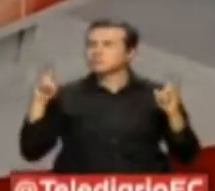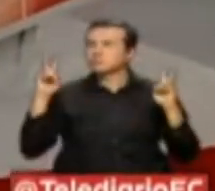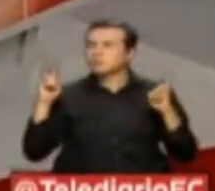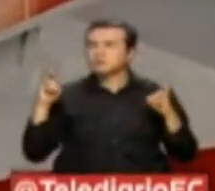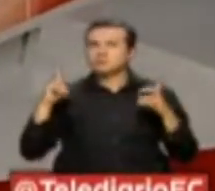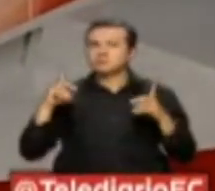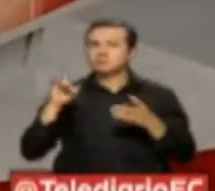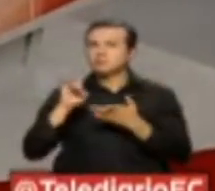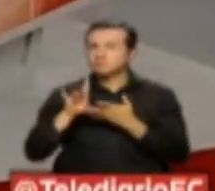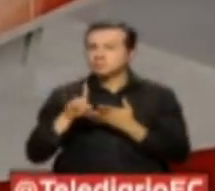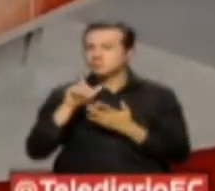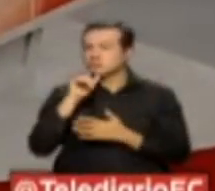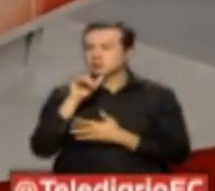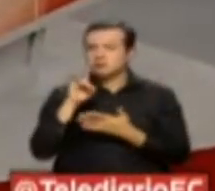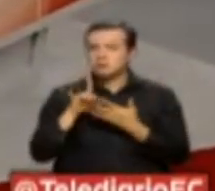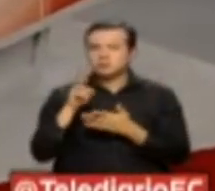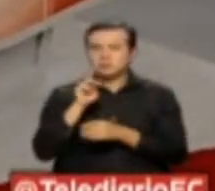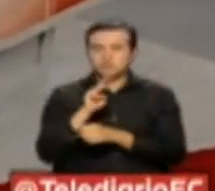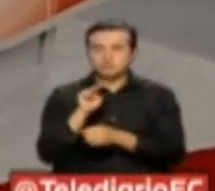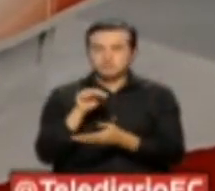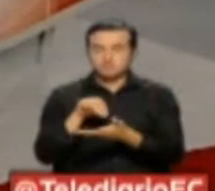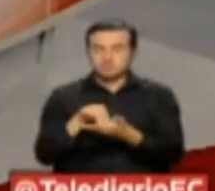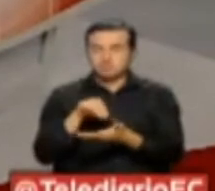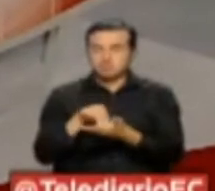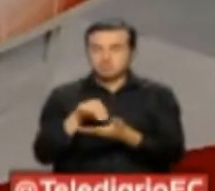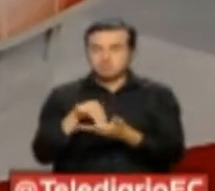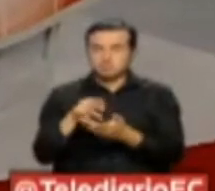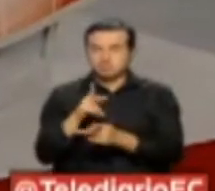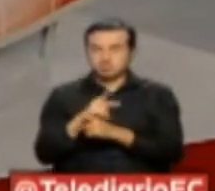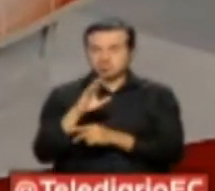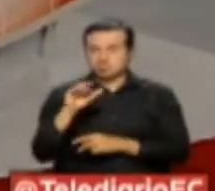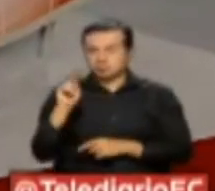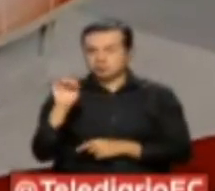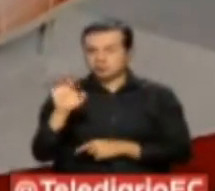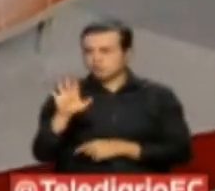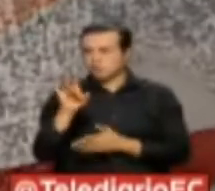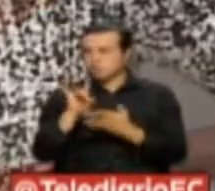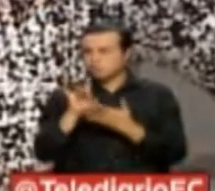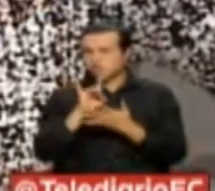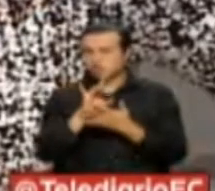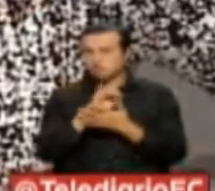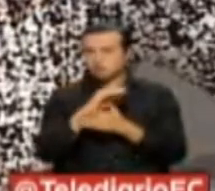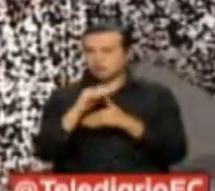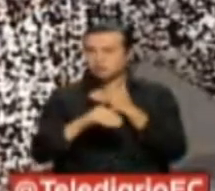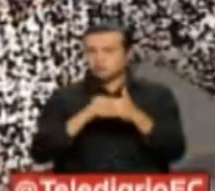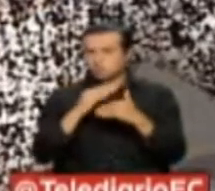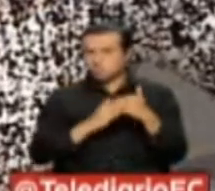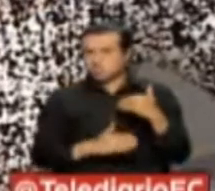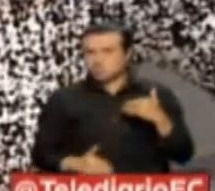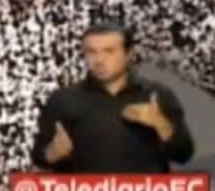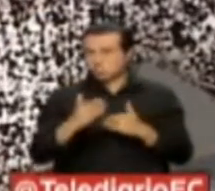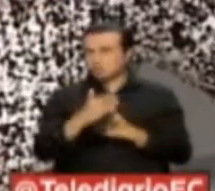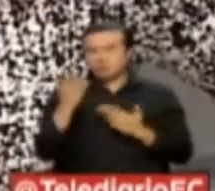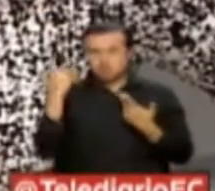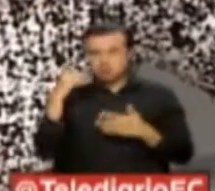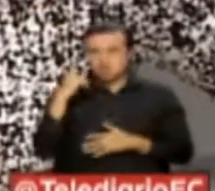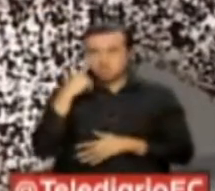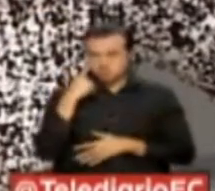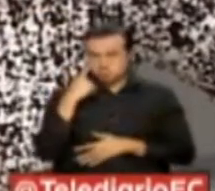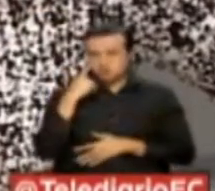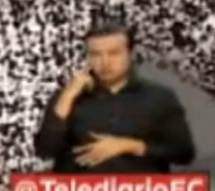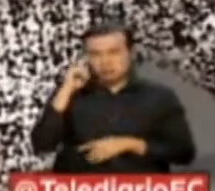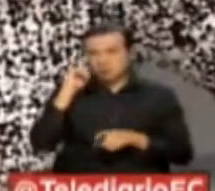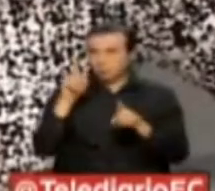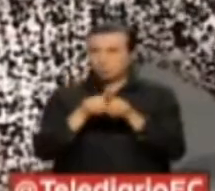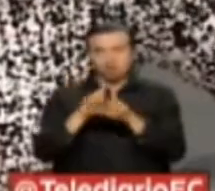la sensación en funciones de los miembros del consejo nacional electoral cómo avanza a este proceso ellos ya han presentado las